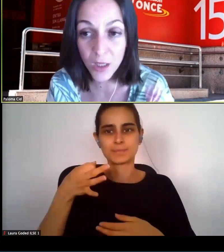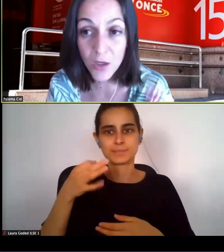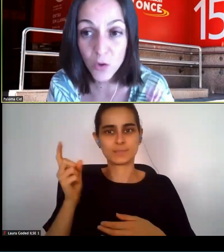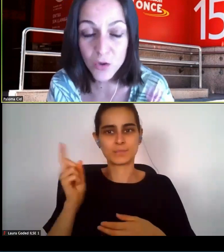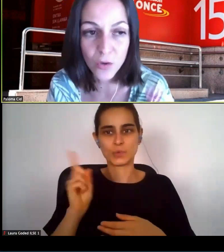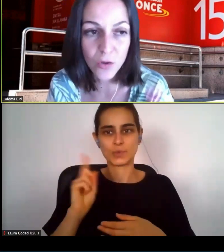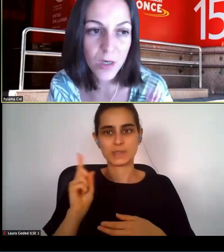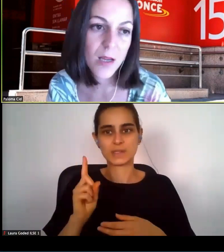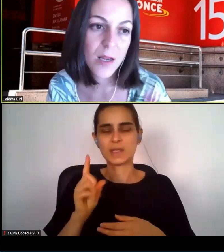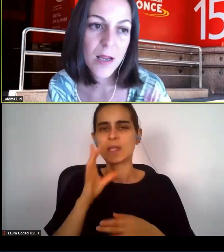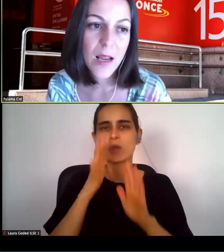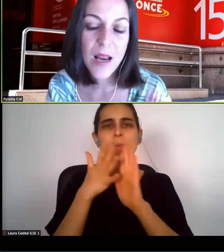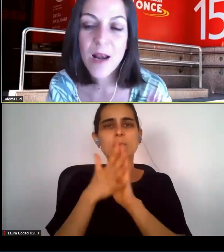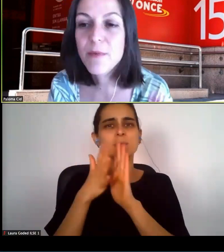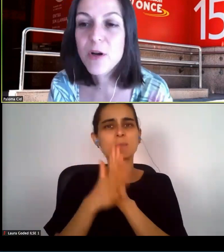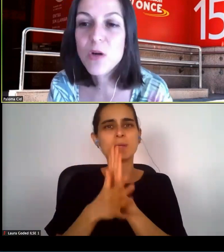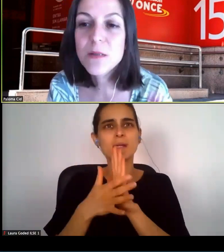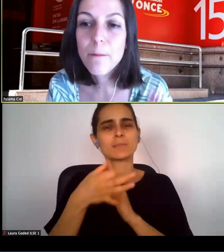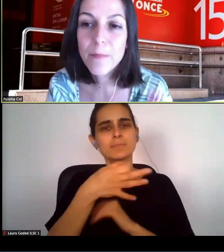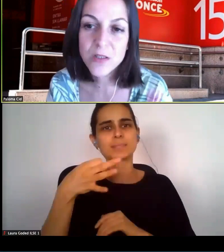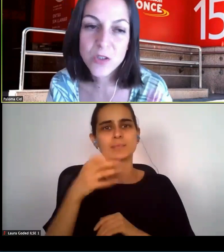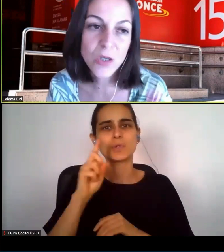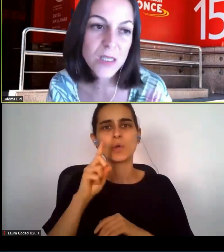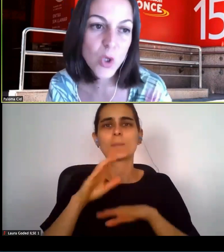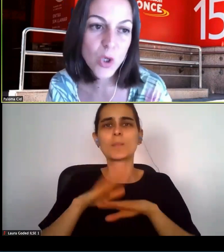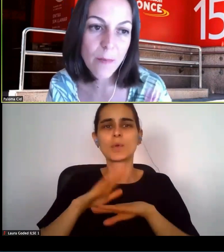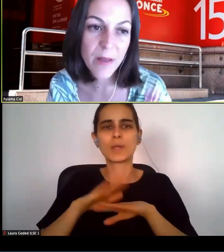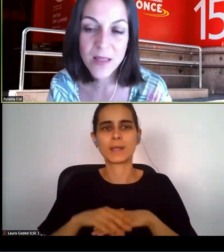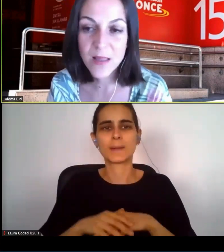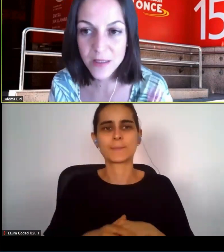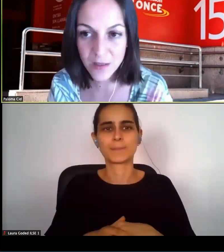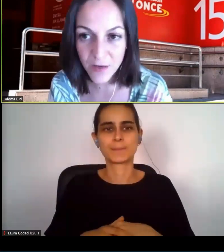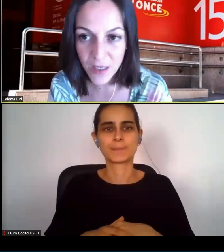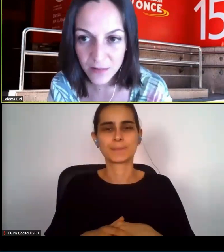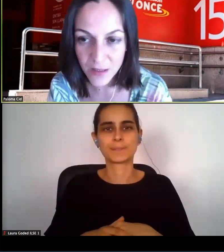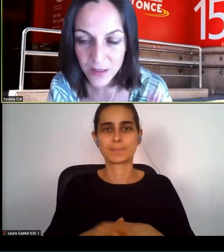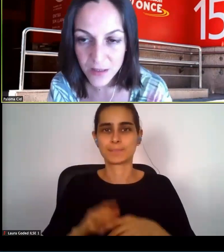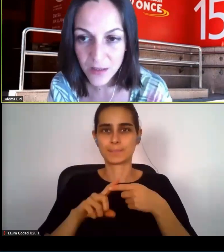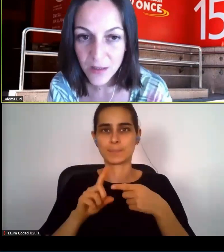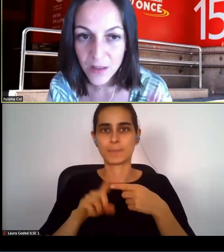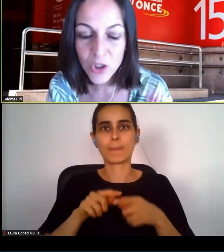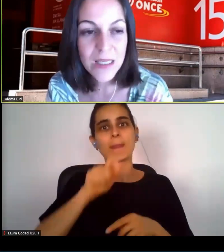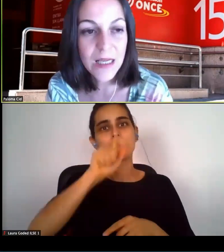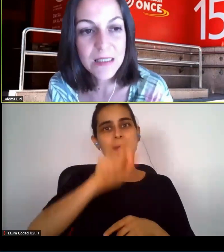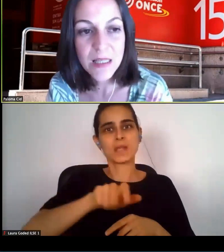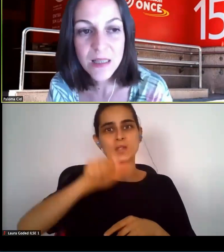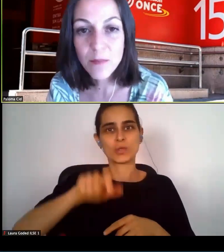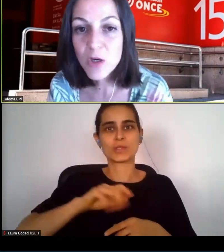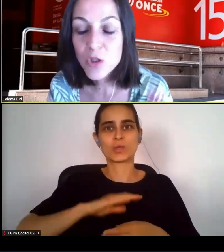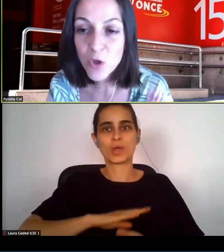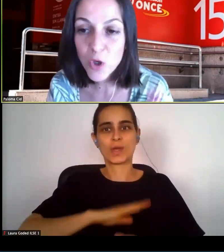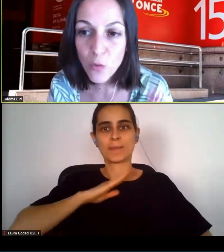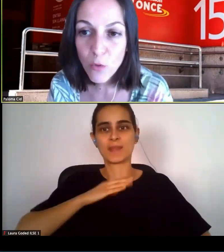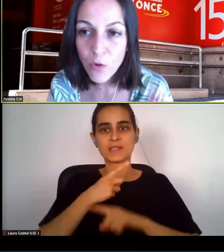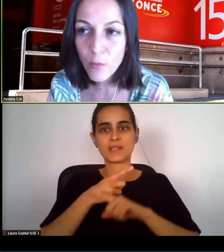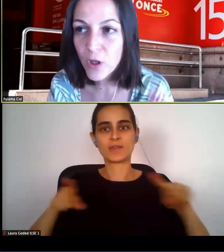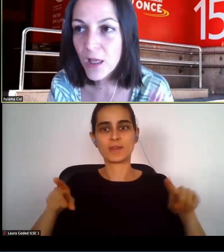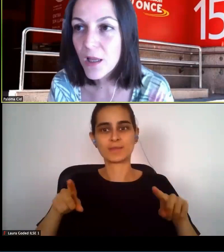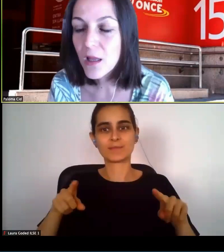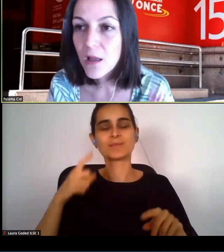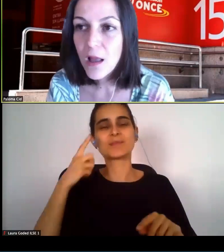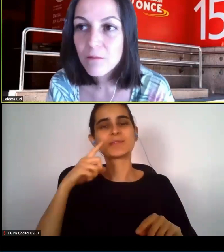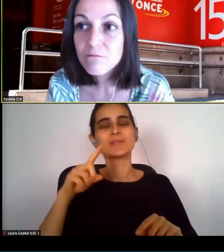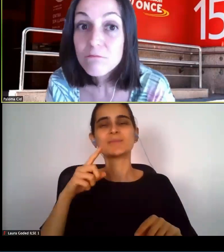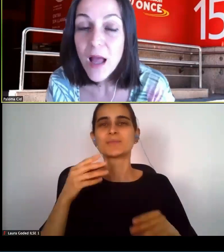por qué no lo son. El primero es personas con capacidades diferentes. Yo sé que este término es muy cómodo